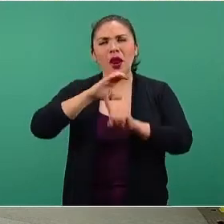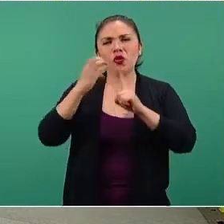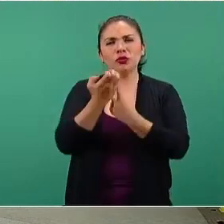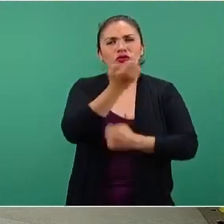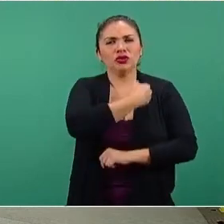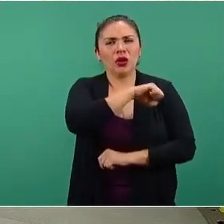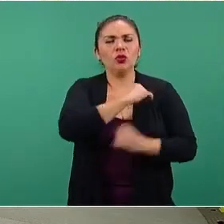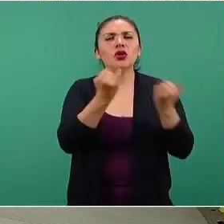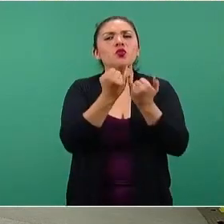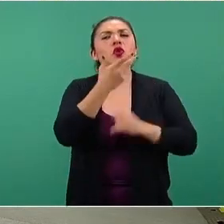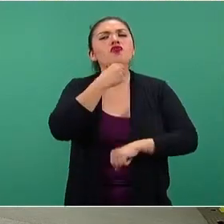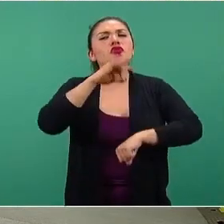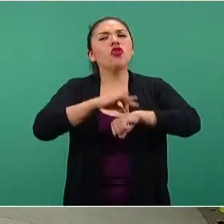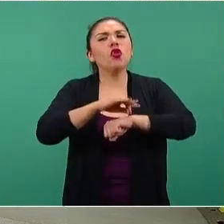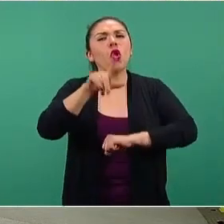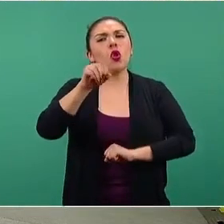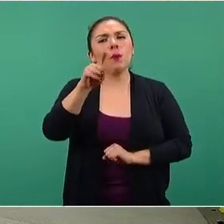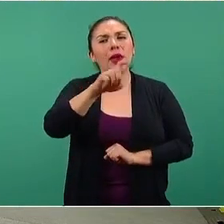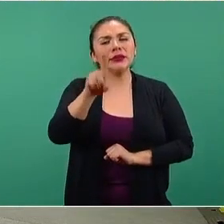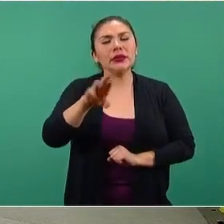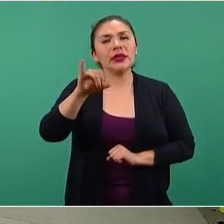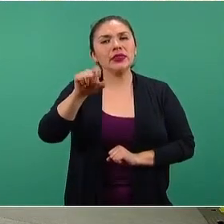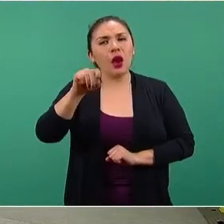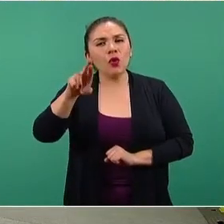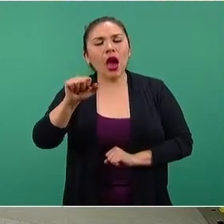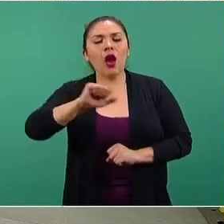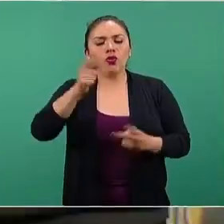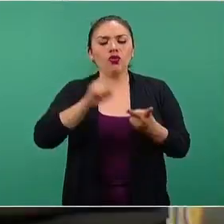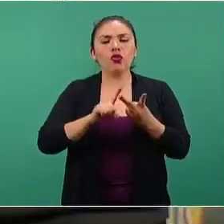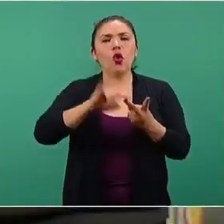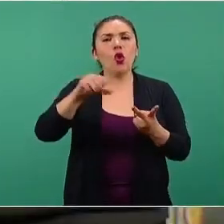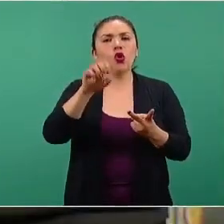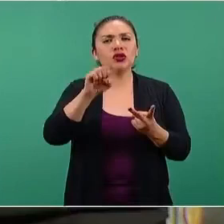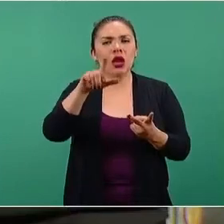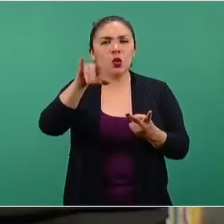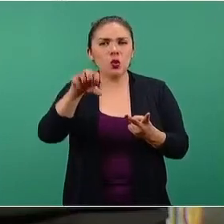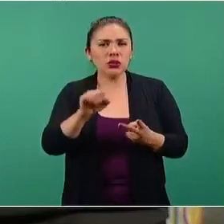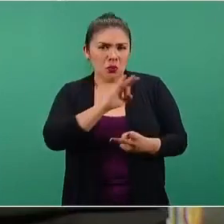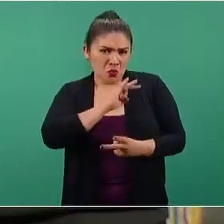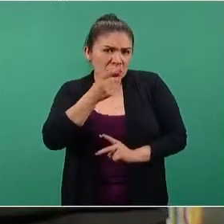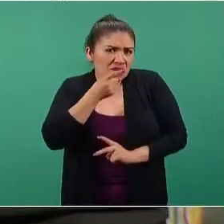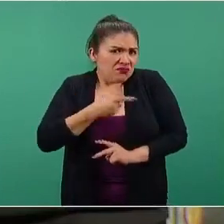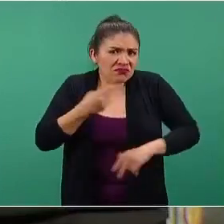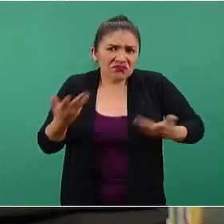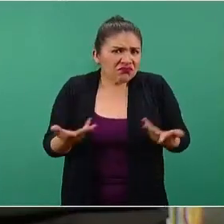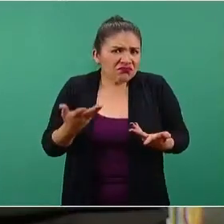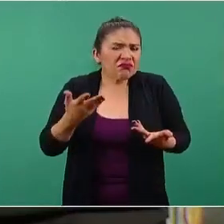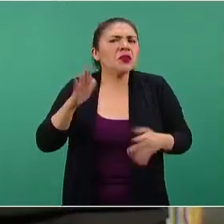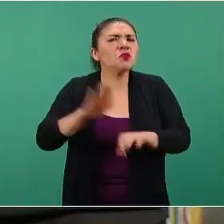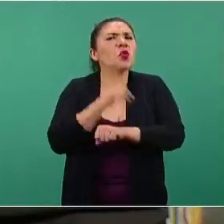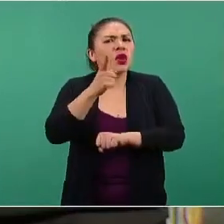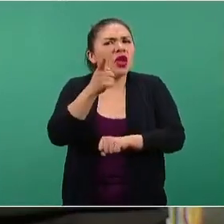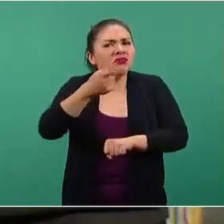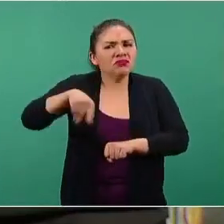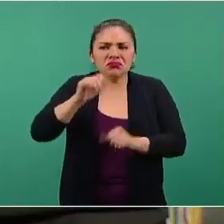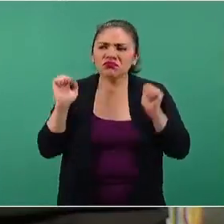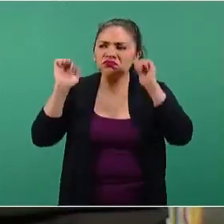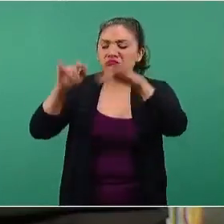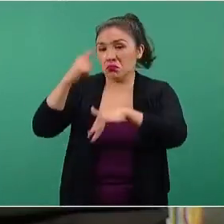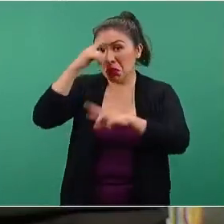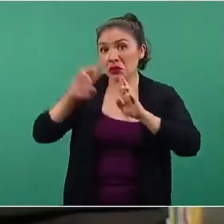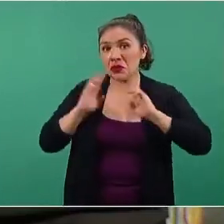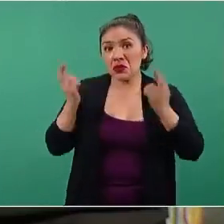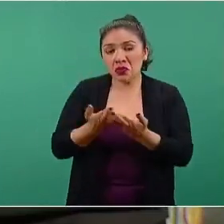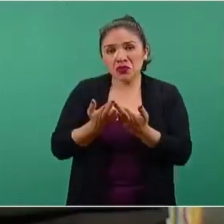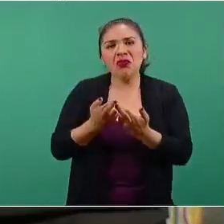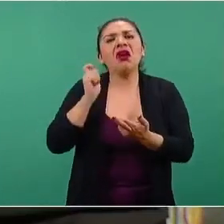doctor López Ridaura y el doctor José Luis Salomía. ¿Nos pudiera platicar por qué fueron convocados y cuáles